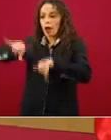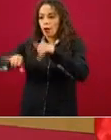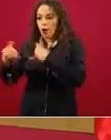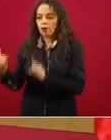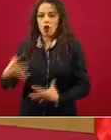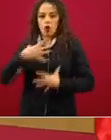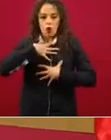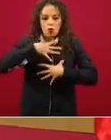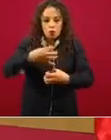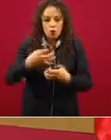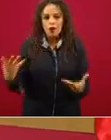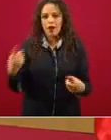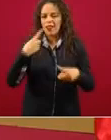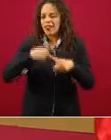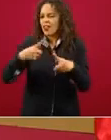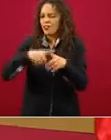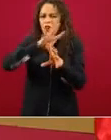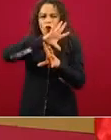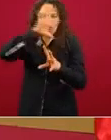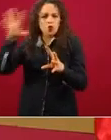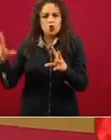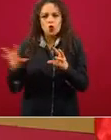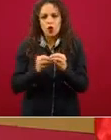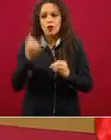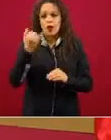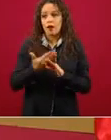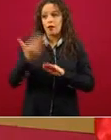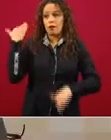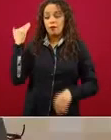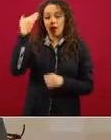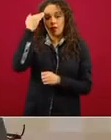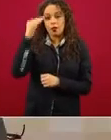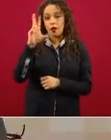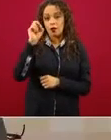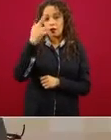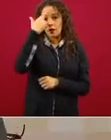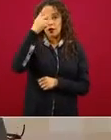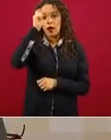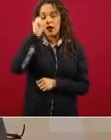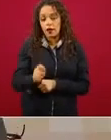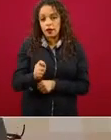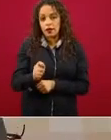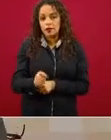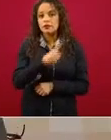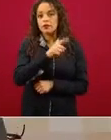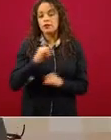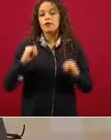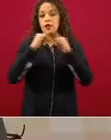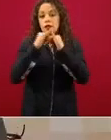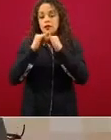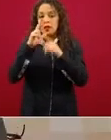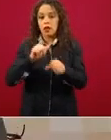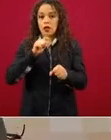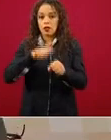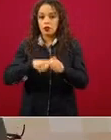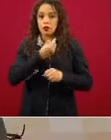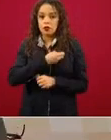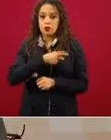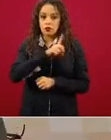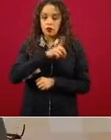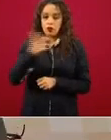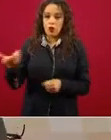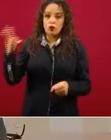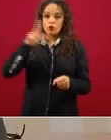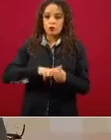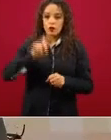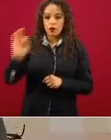todos. Y hace tiempo que no recordaba específicamente a el personal de los Institutos Nacionales de Salud, los hospitales federales de